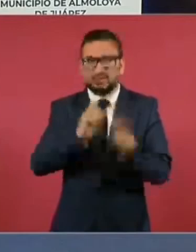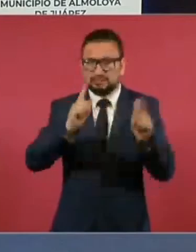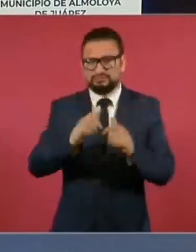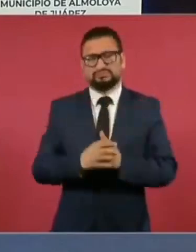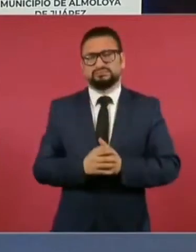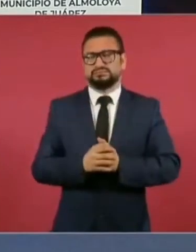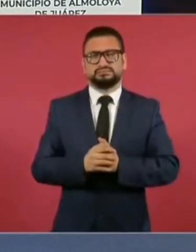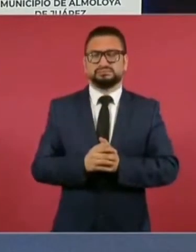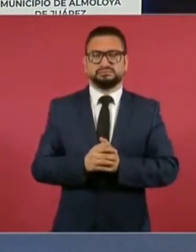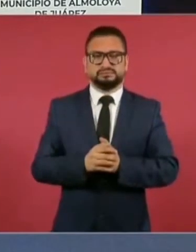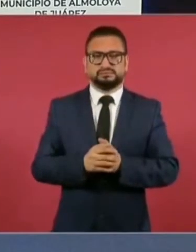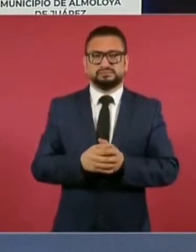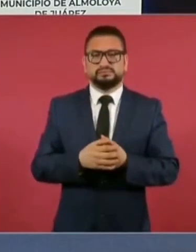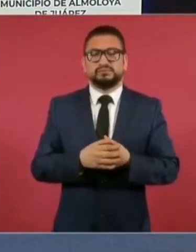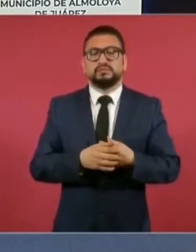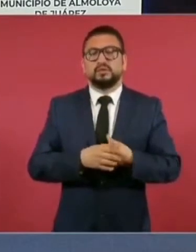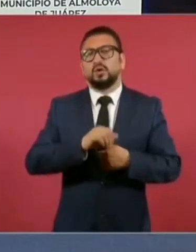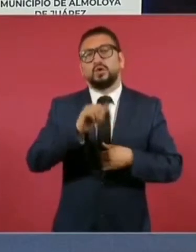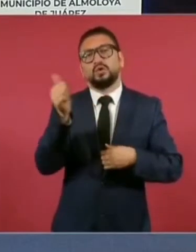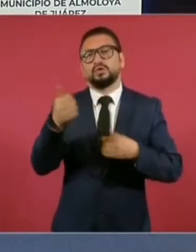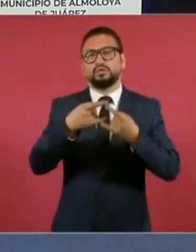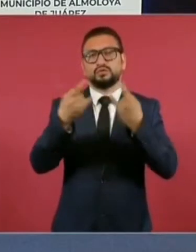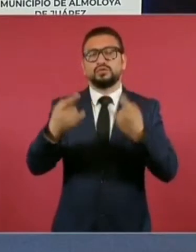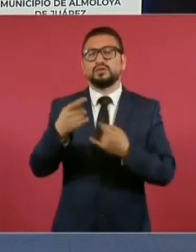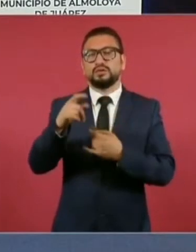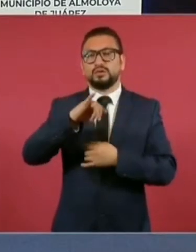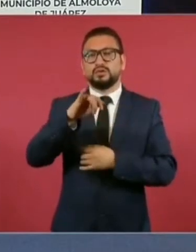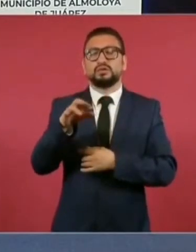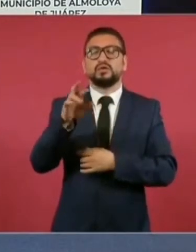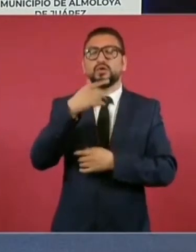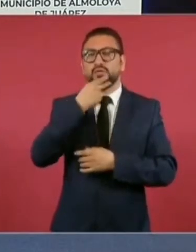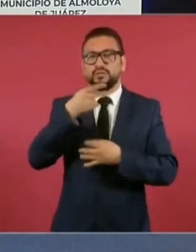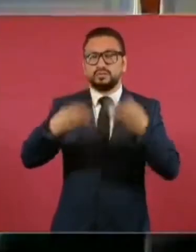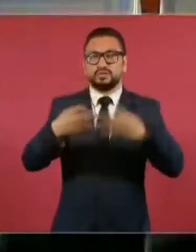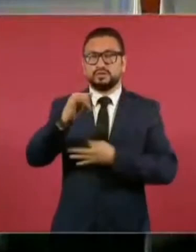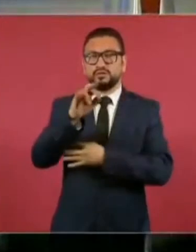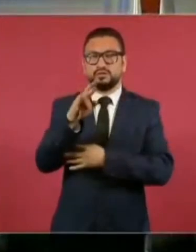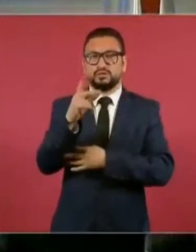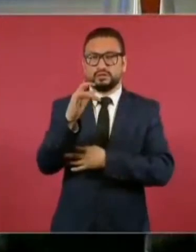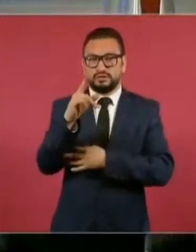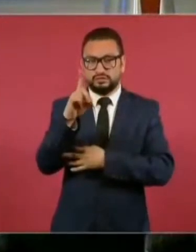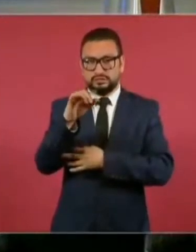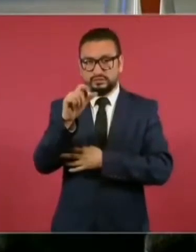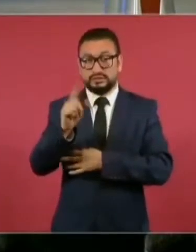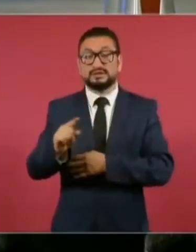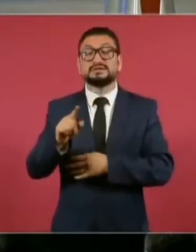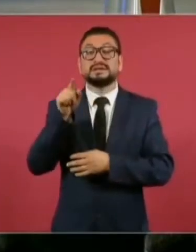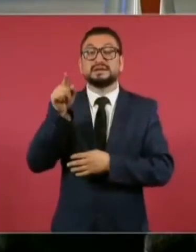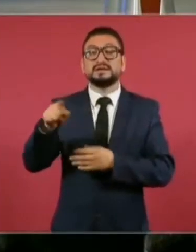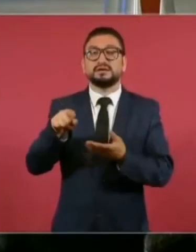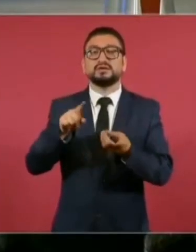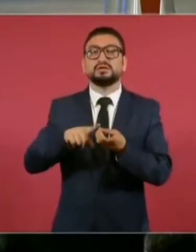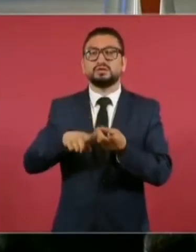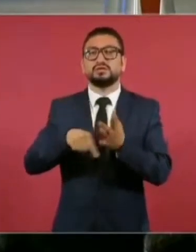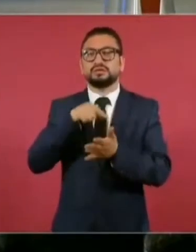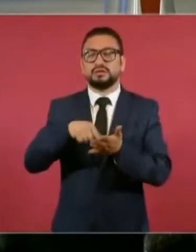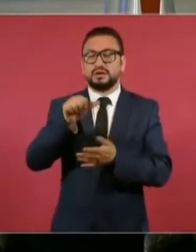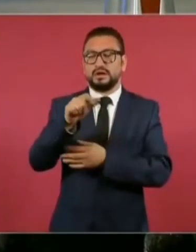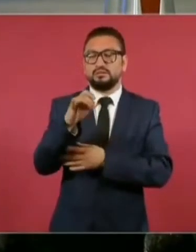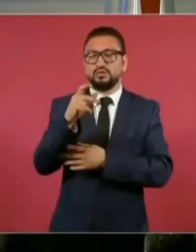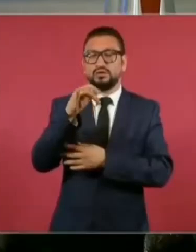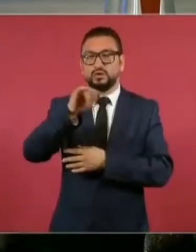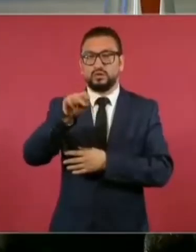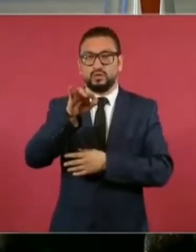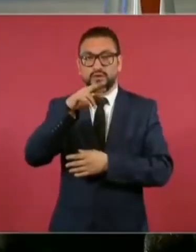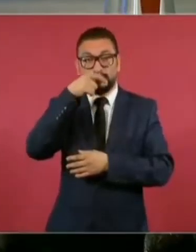además. Otro juez, Rogelio León Díaz Villarreal, con residencia en Almoloya de Juárez,